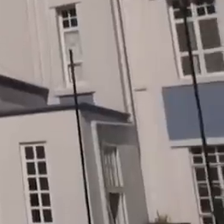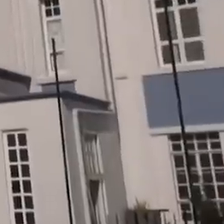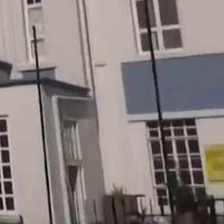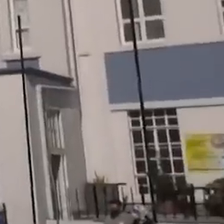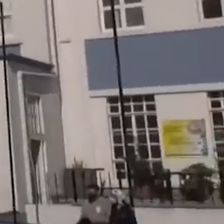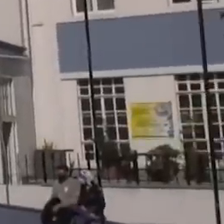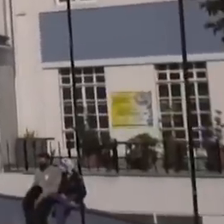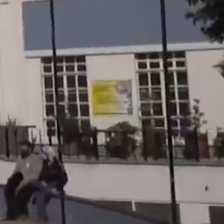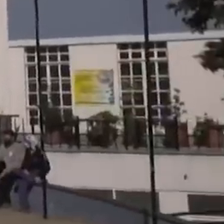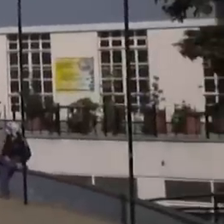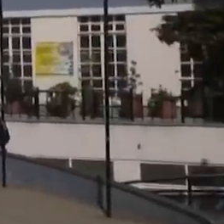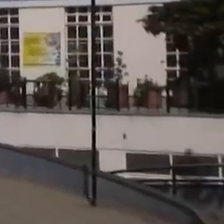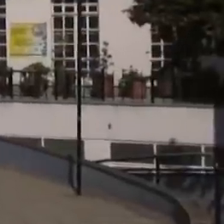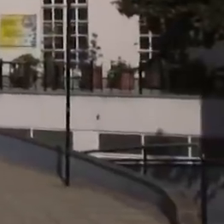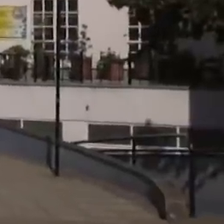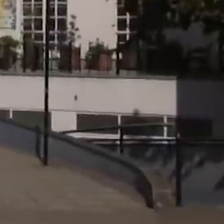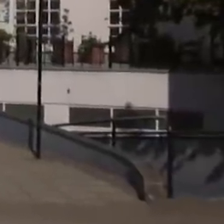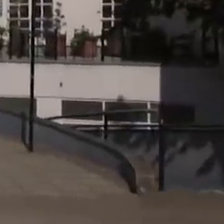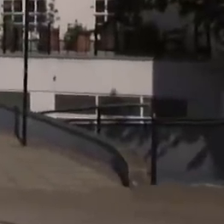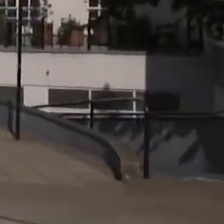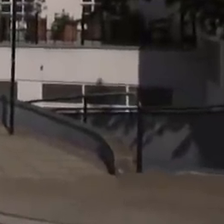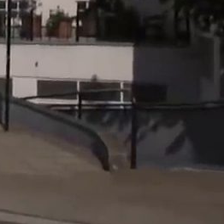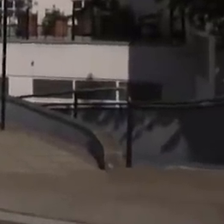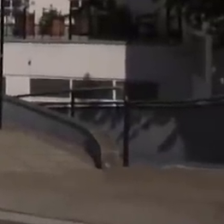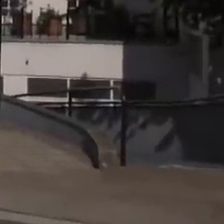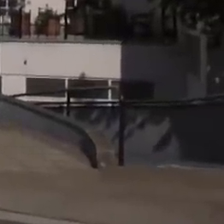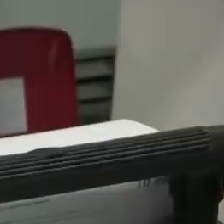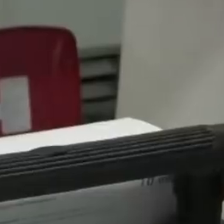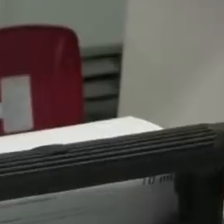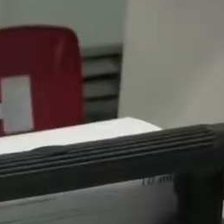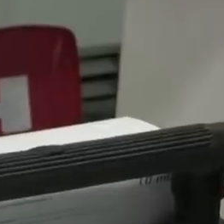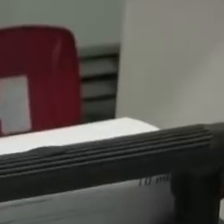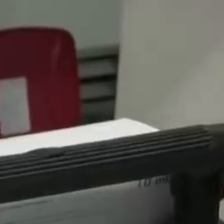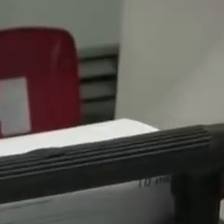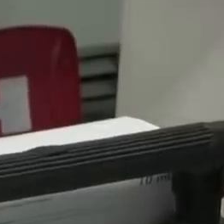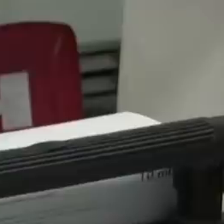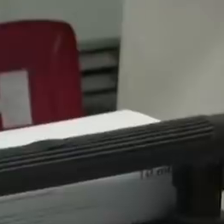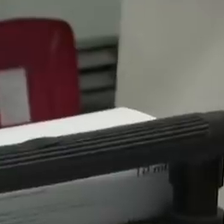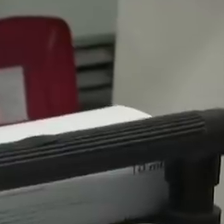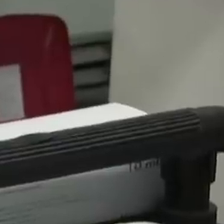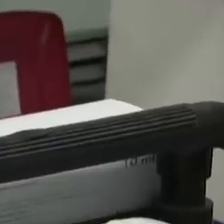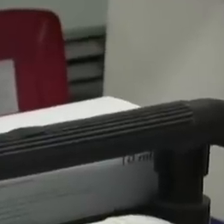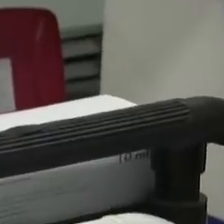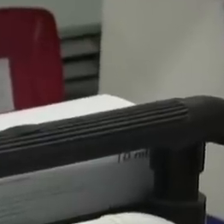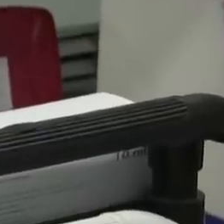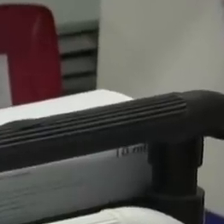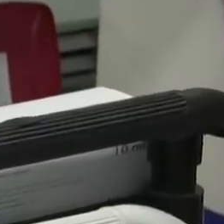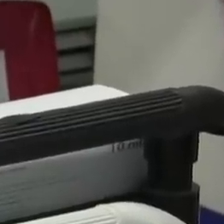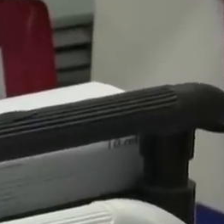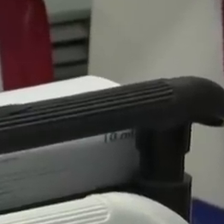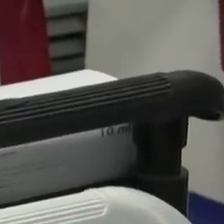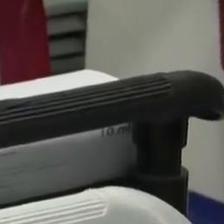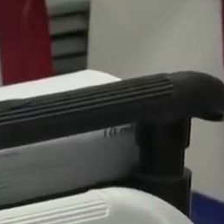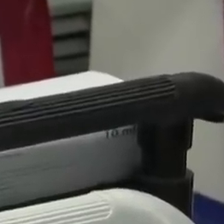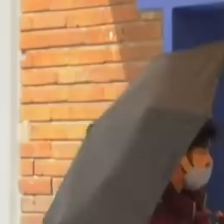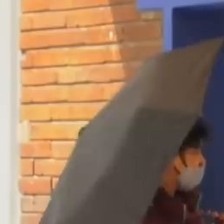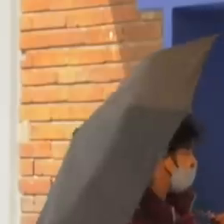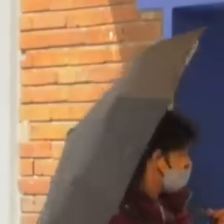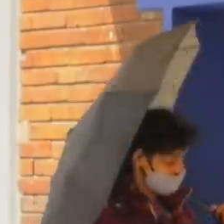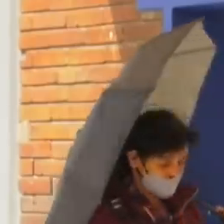un 100% de ocupación, mientras la capital del país registra una ocupación de camas UCI para COVID del